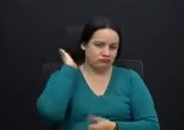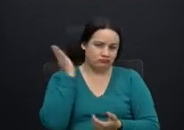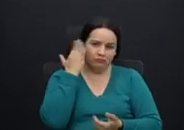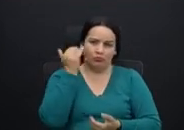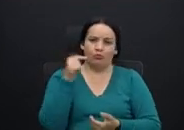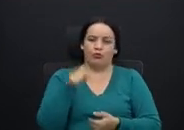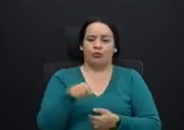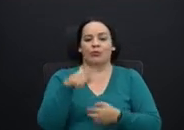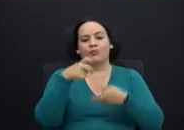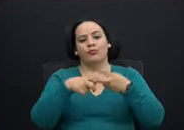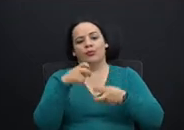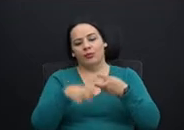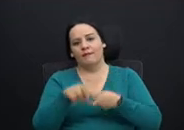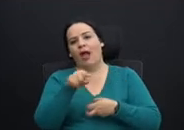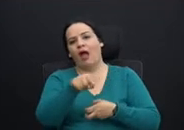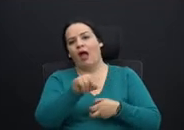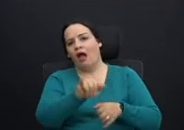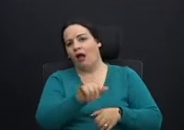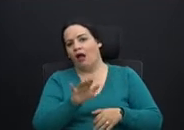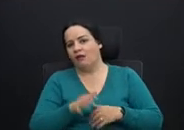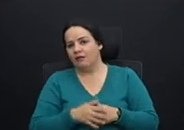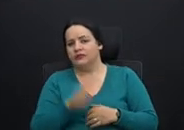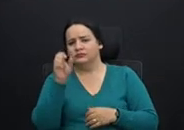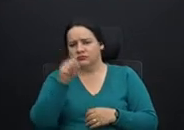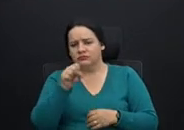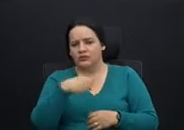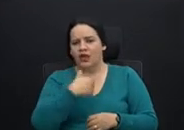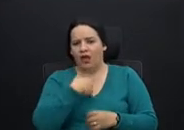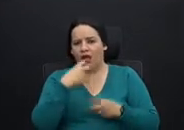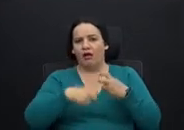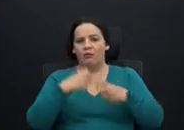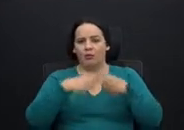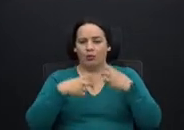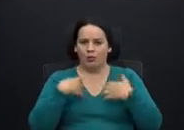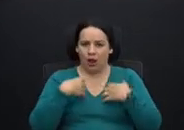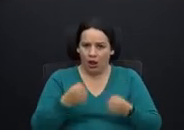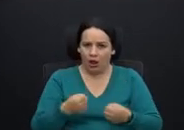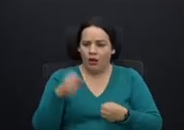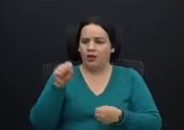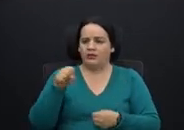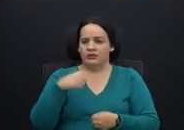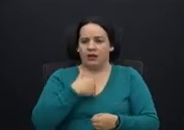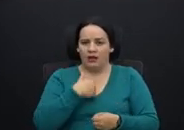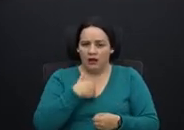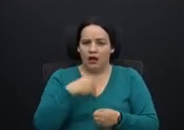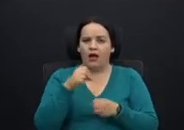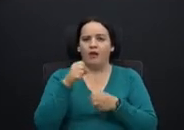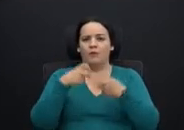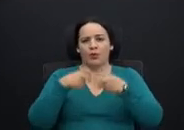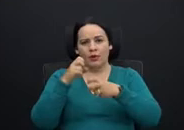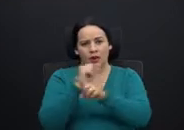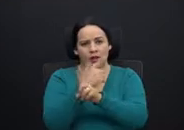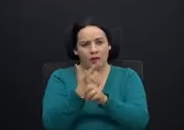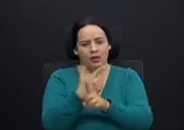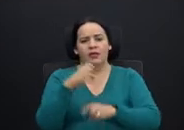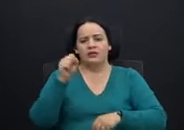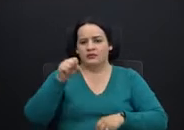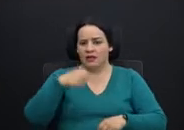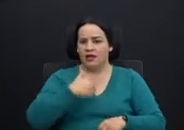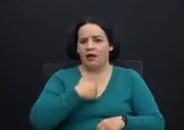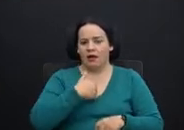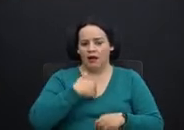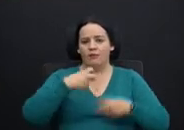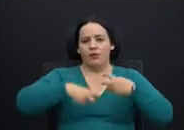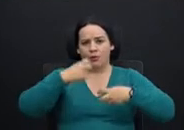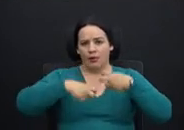es evidente que está ahí. O sea, sí hay problemas de salud, sí hay problemas sociales, sí hay problemas ambientales, que pudieran ser